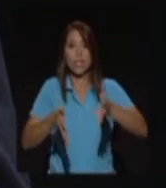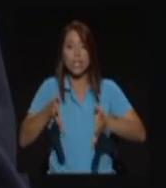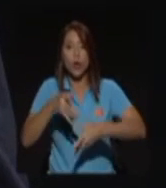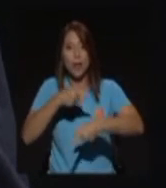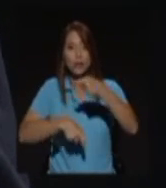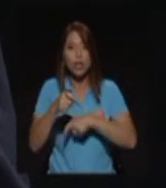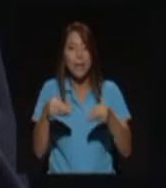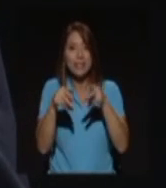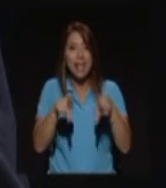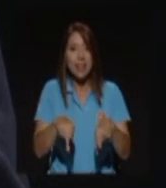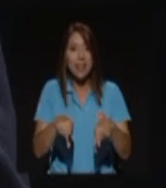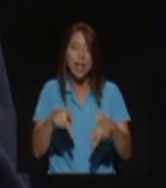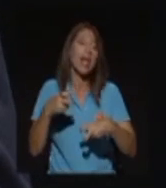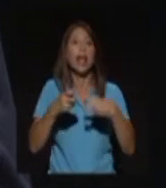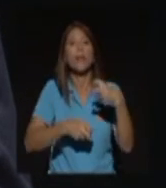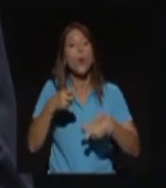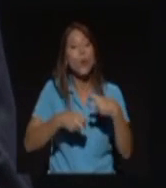sea, el problema